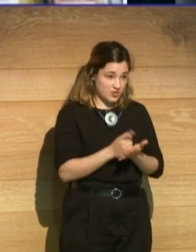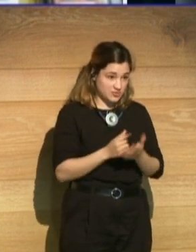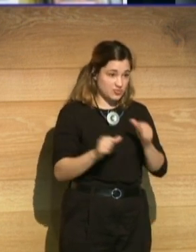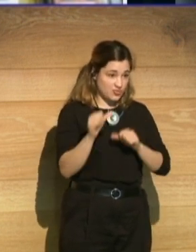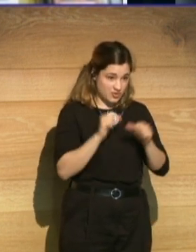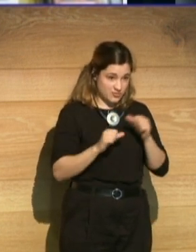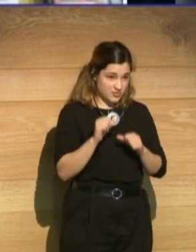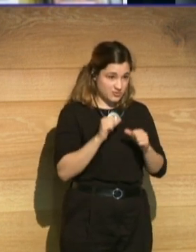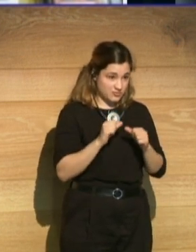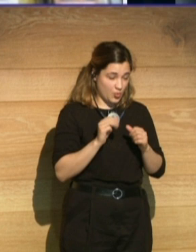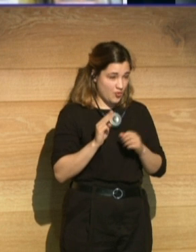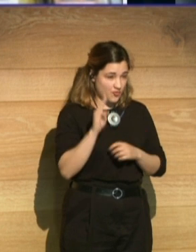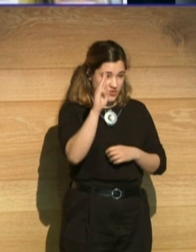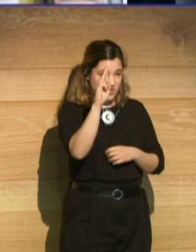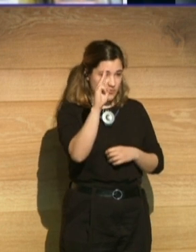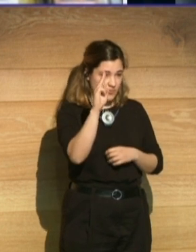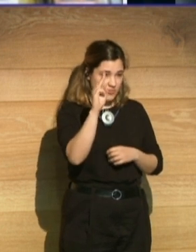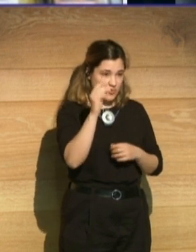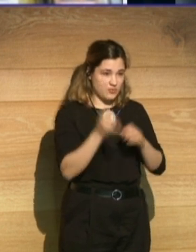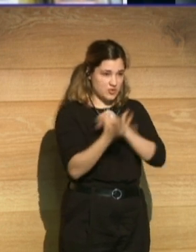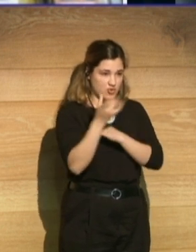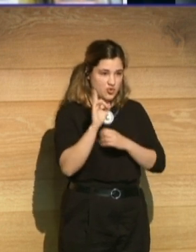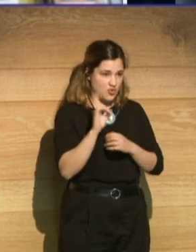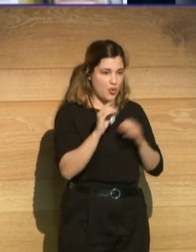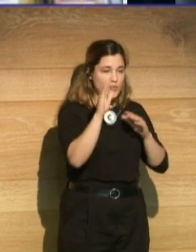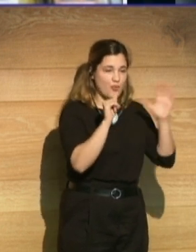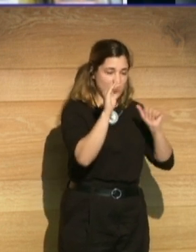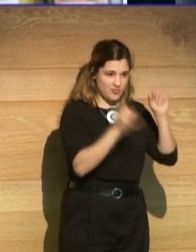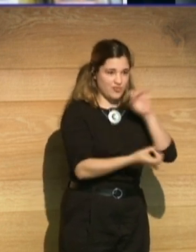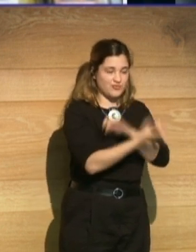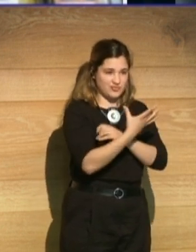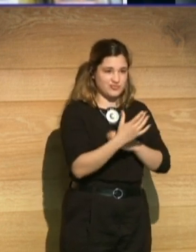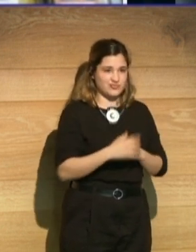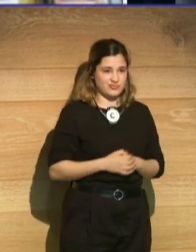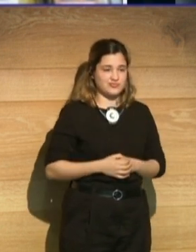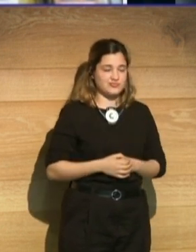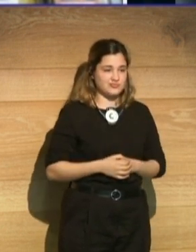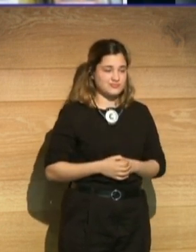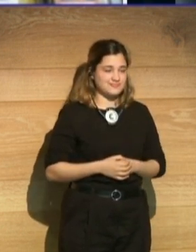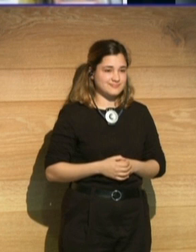como fundador del fascismo, sino como inventor del populismo, y en que